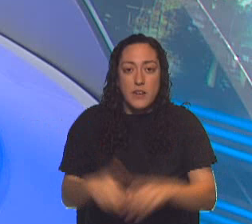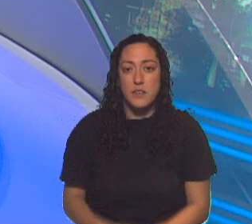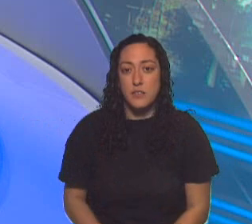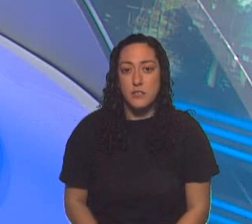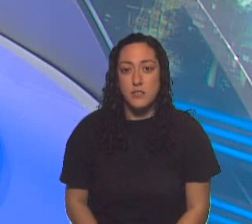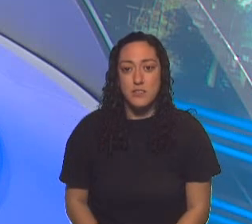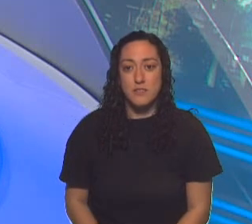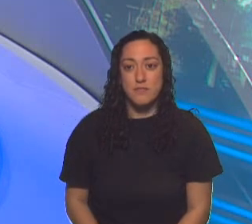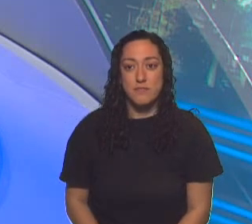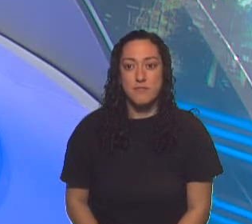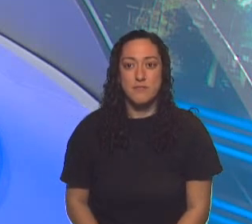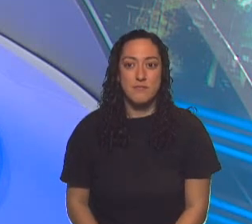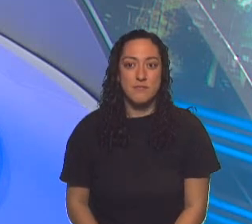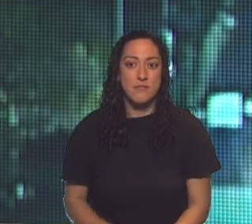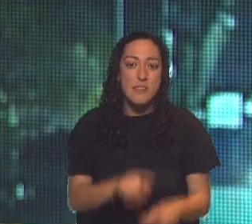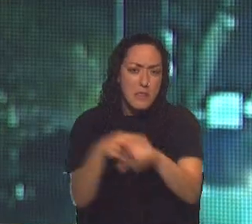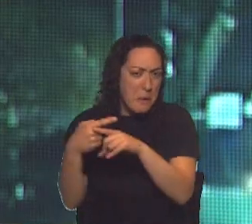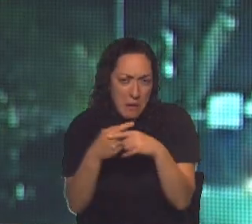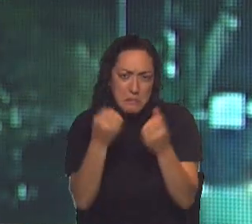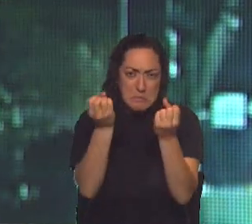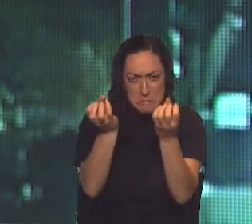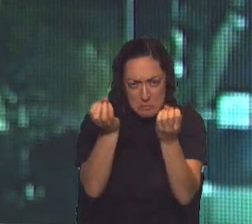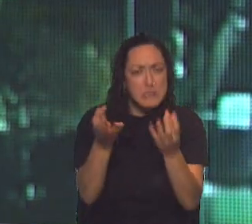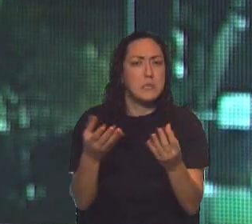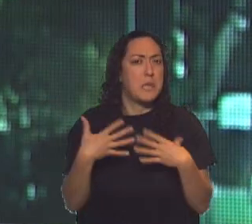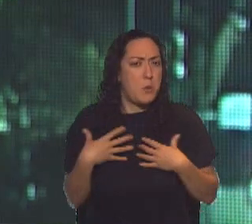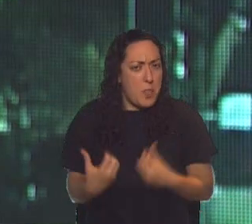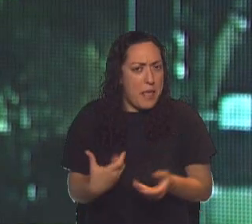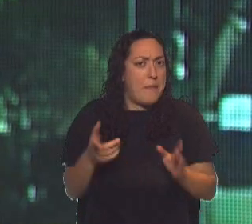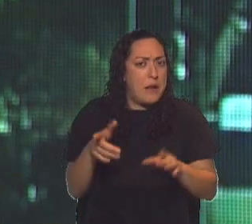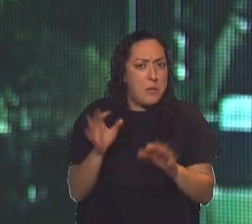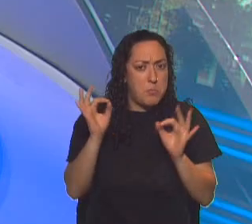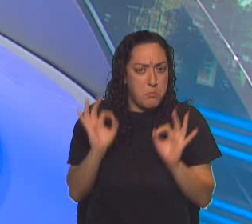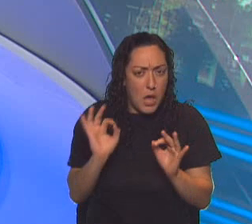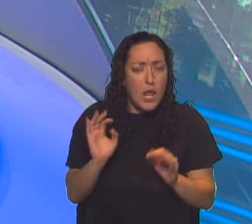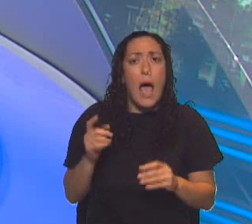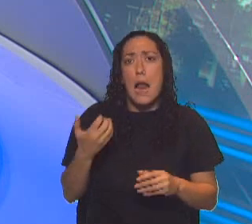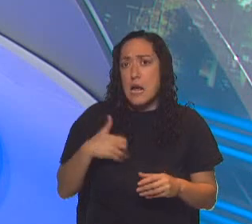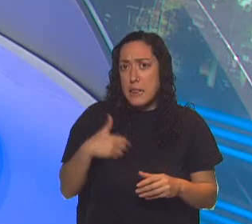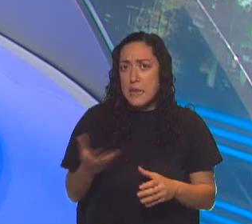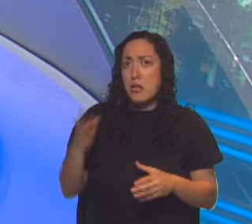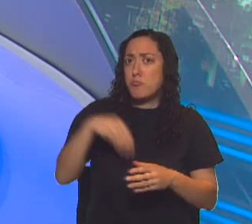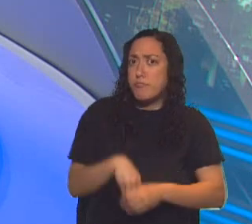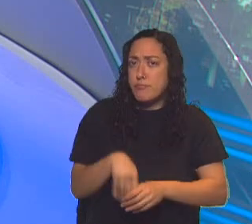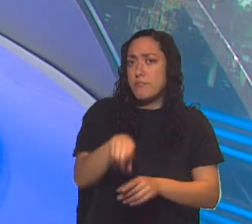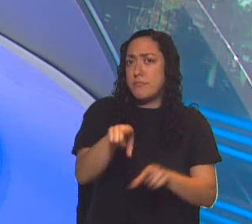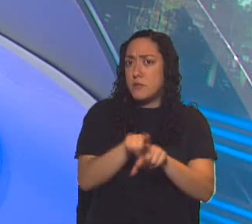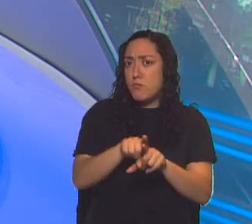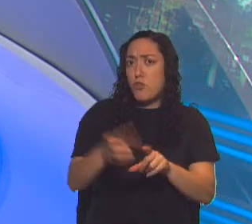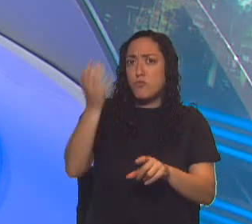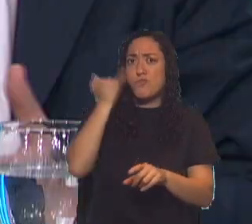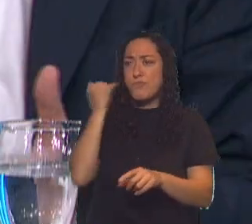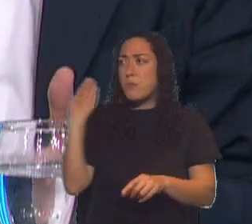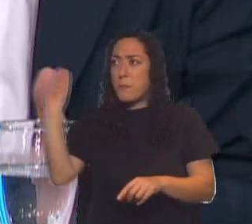que no tengan que haber debates e me parece saludable Me parece que argentina se sumó a a una este corriente que ya estaba establecida en